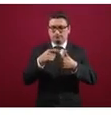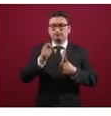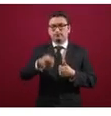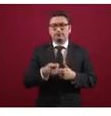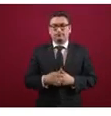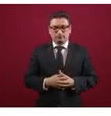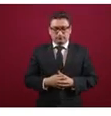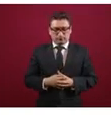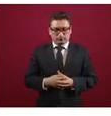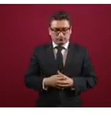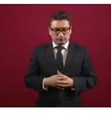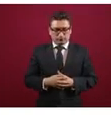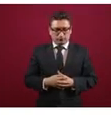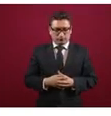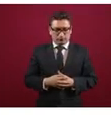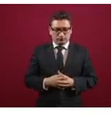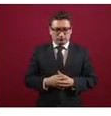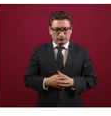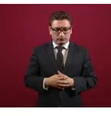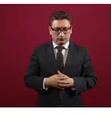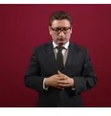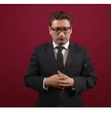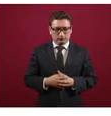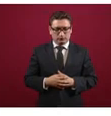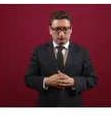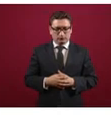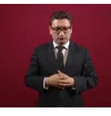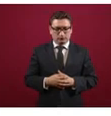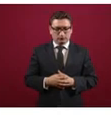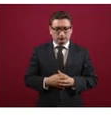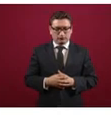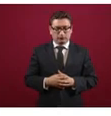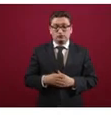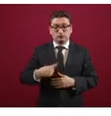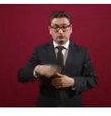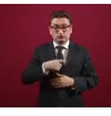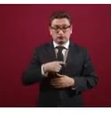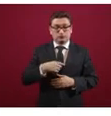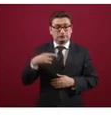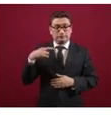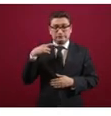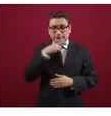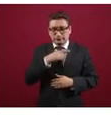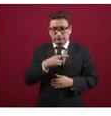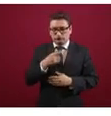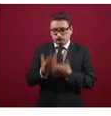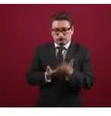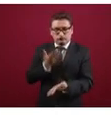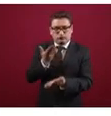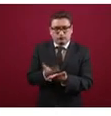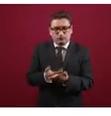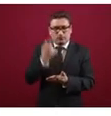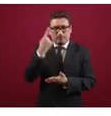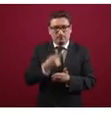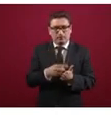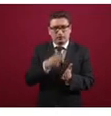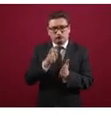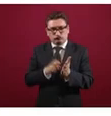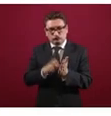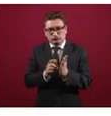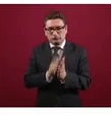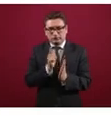para presentar de manera inmediata a la verdad posible una iniciativa legislativa o